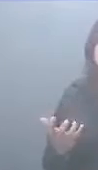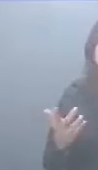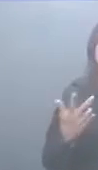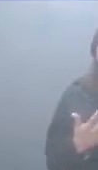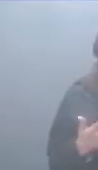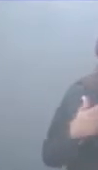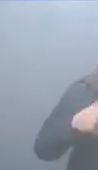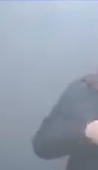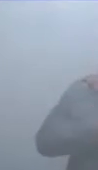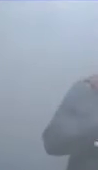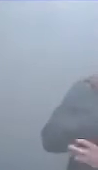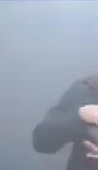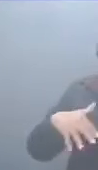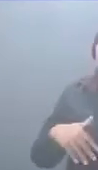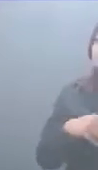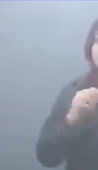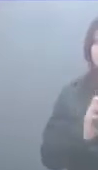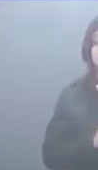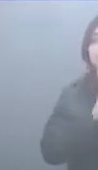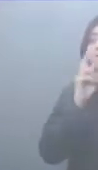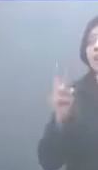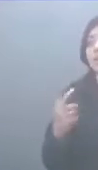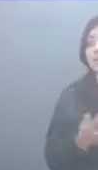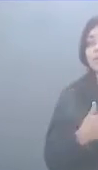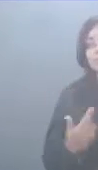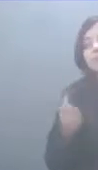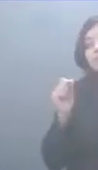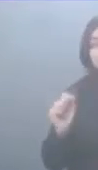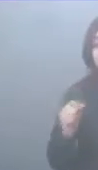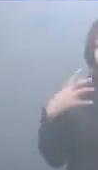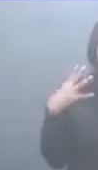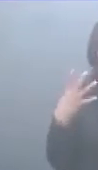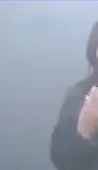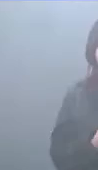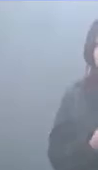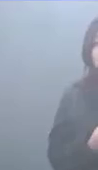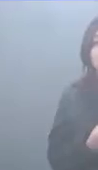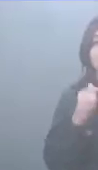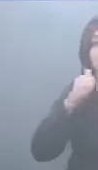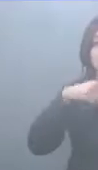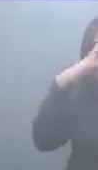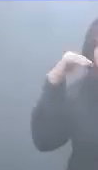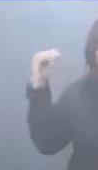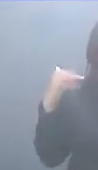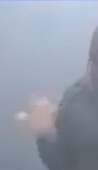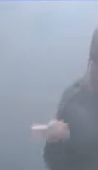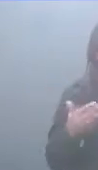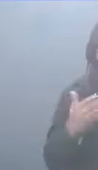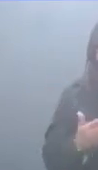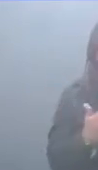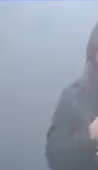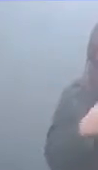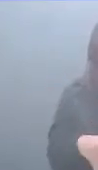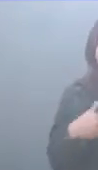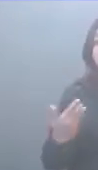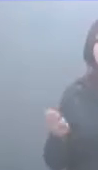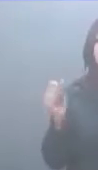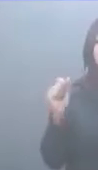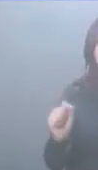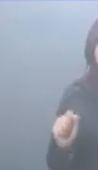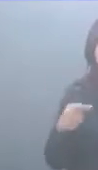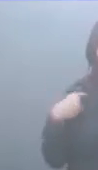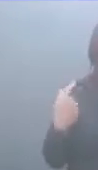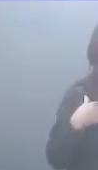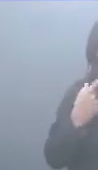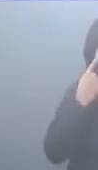de paz social, de unión, de cómo sacamos este país adelante, de cómo nos vemos